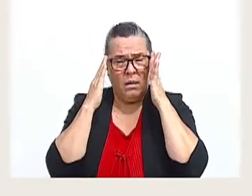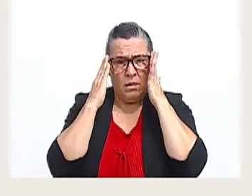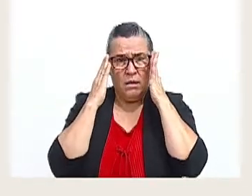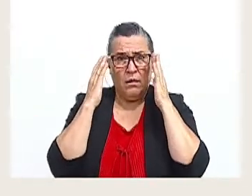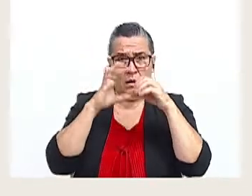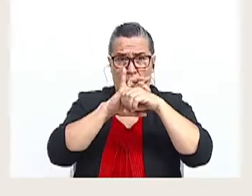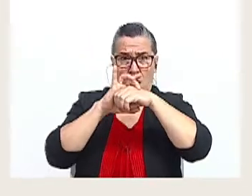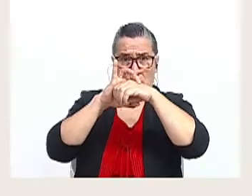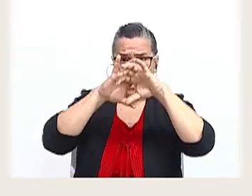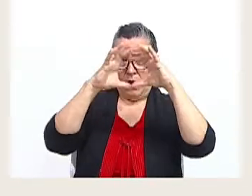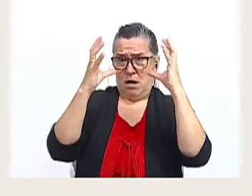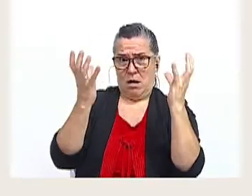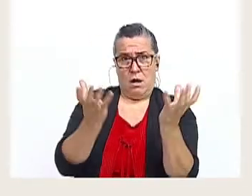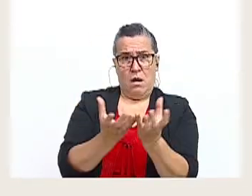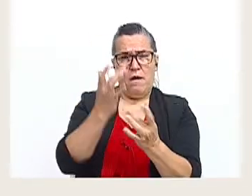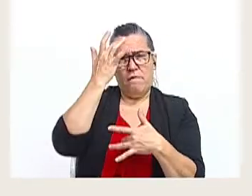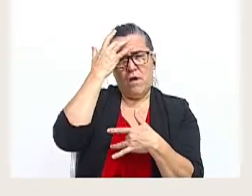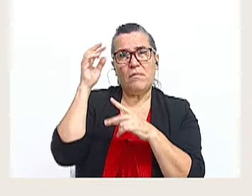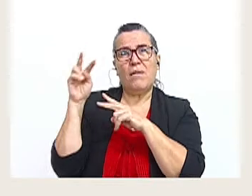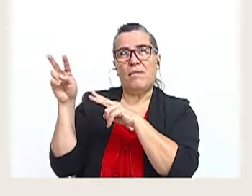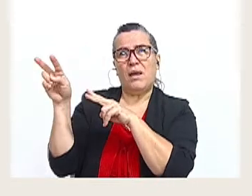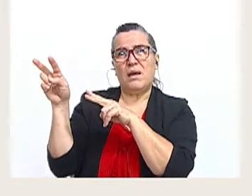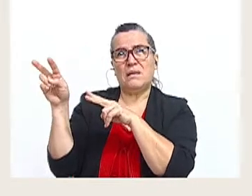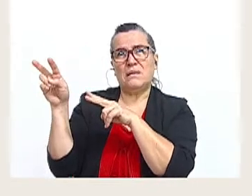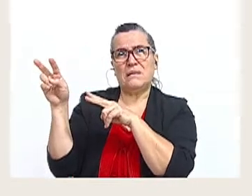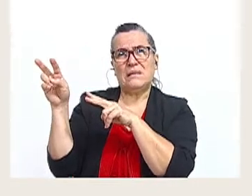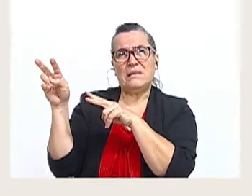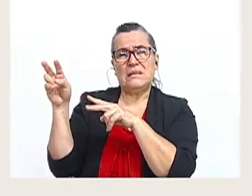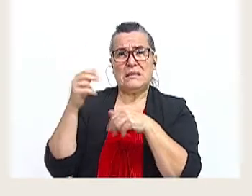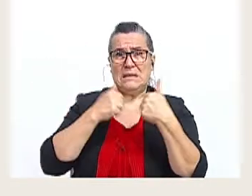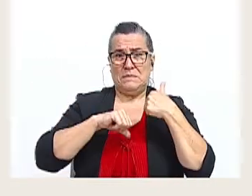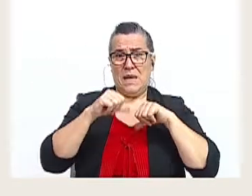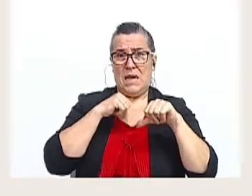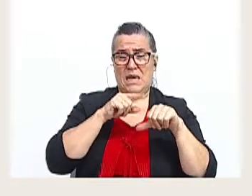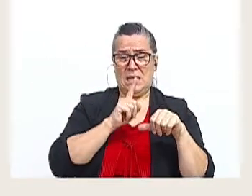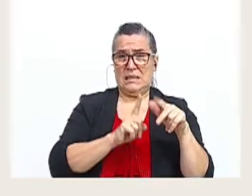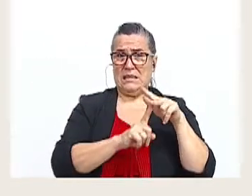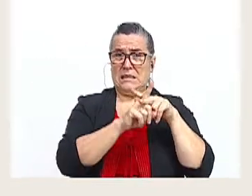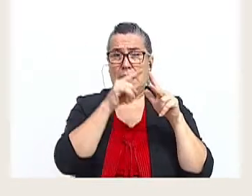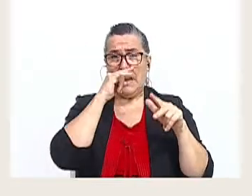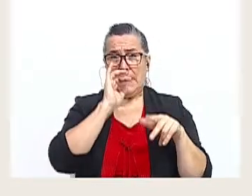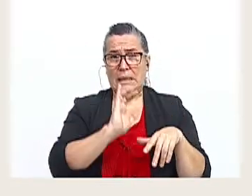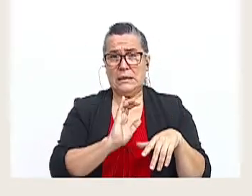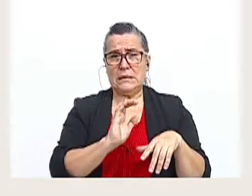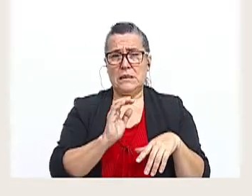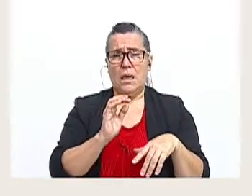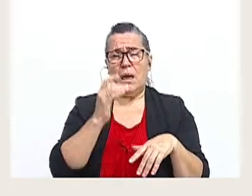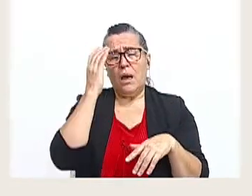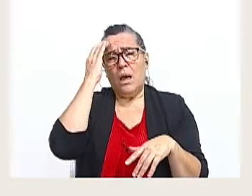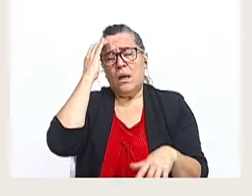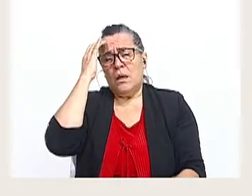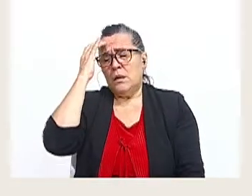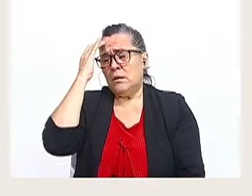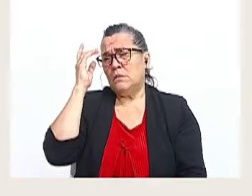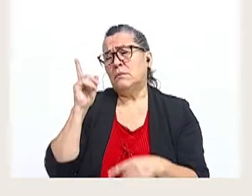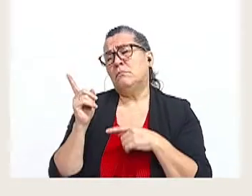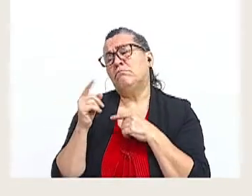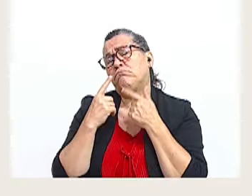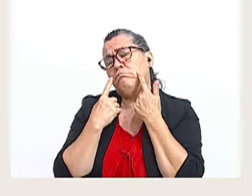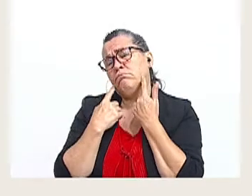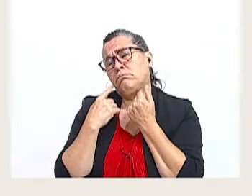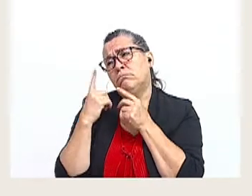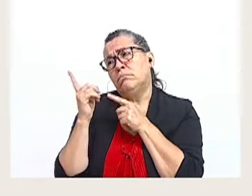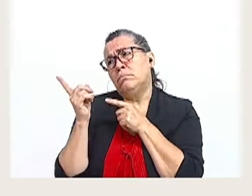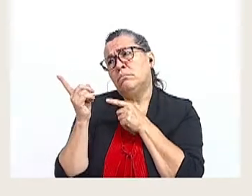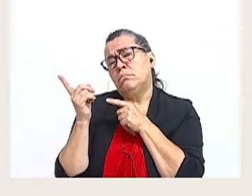Sí, ¿verdad? Vean ese personaje preocupado, vean la imagen. Observemos con ese detalle la niña preocupada